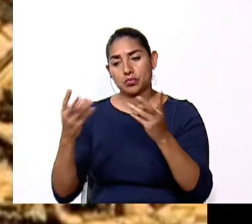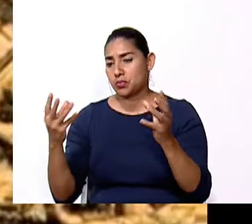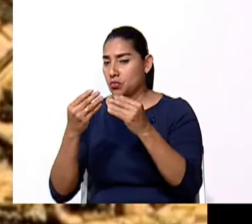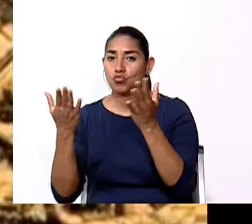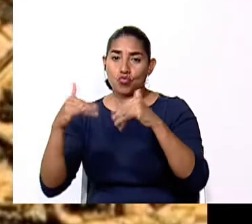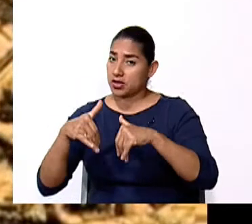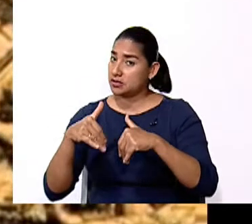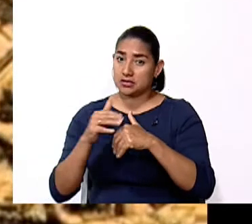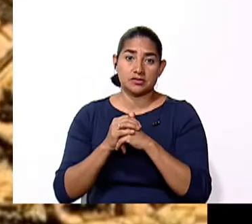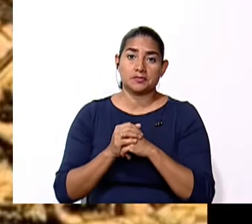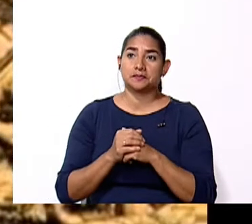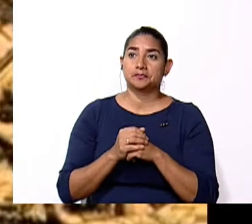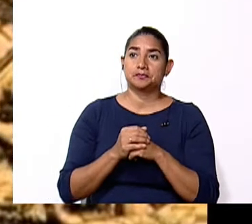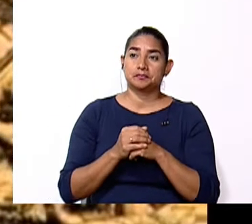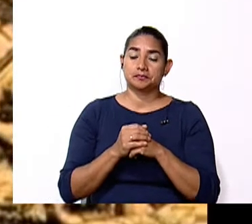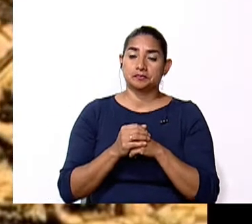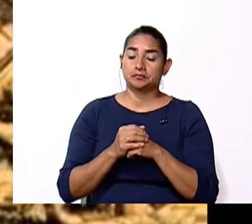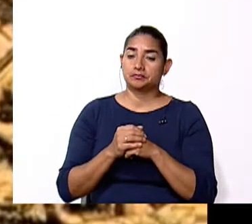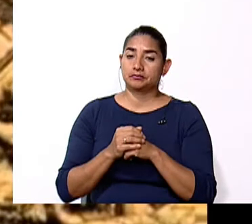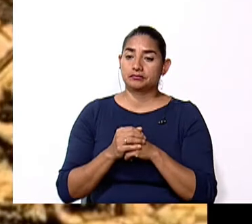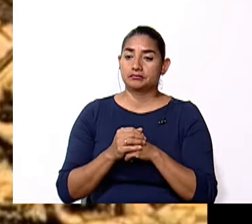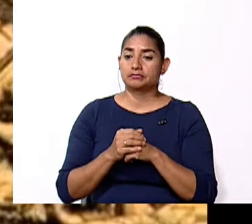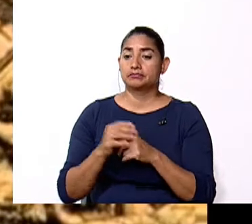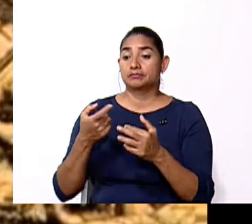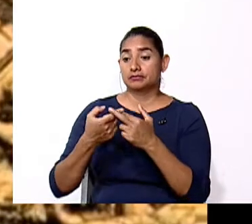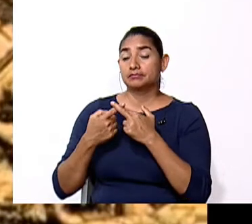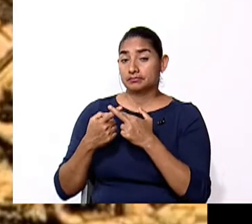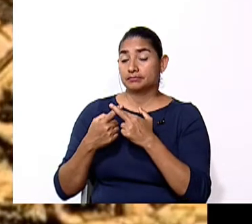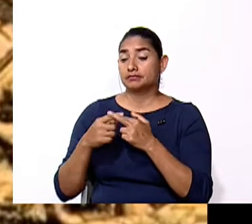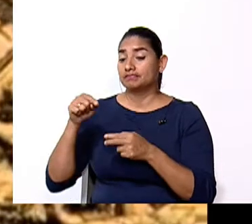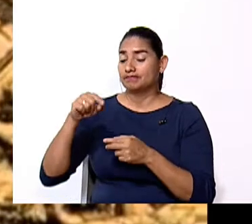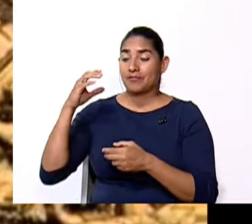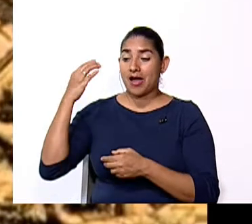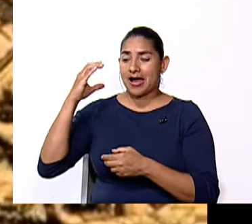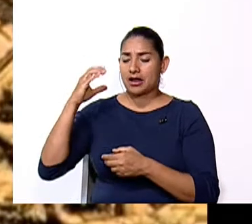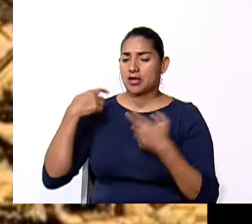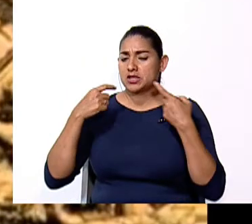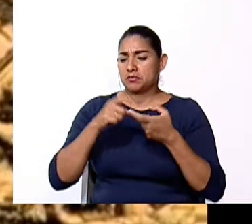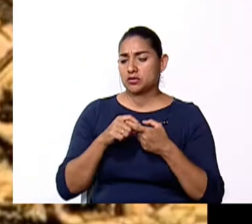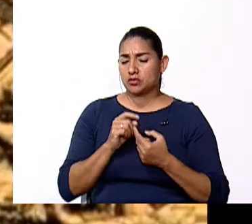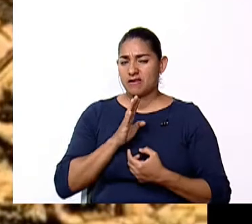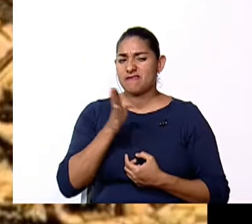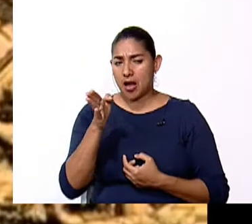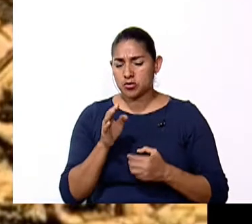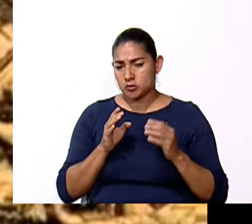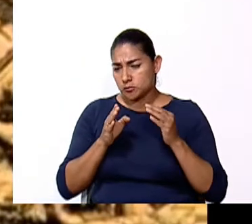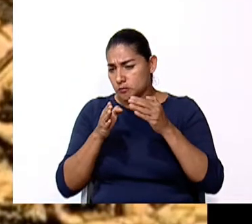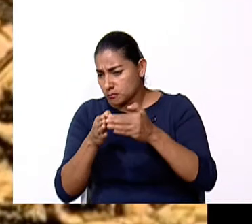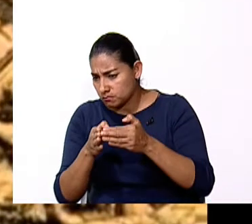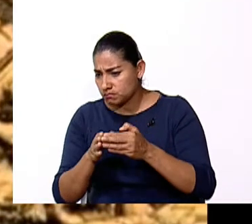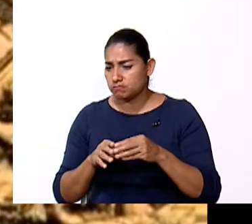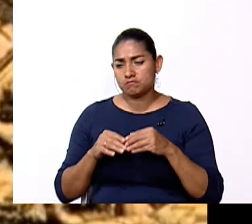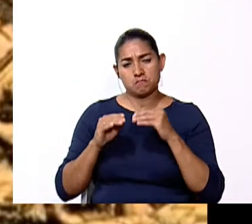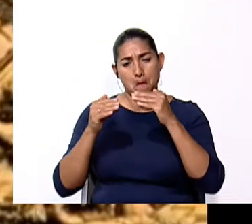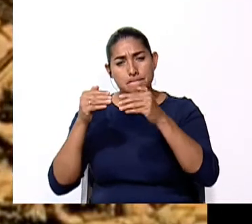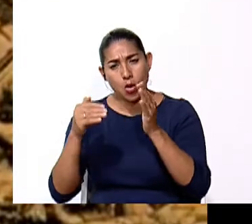independencia. Pero además quiero que hoy comentemos y que profundicemos un poquito sobre lo que es